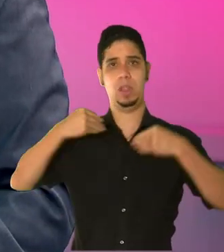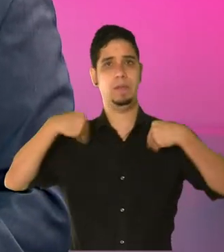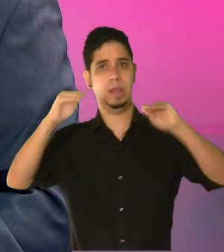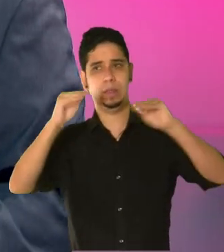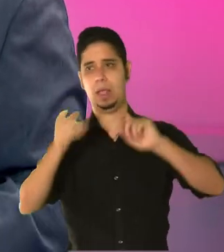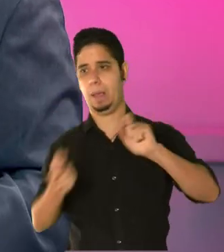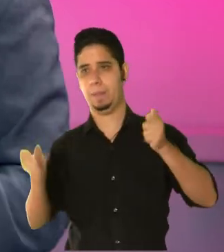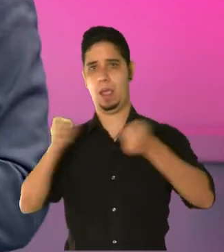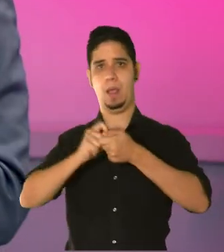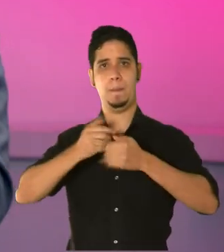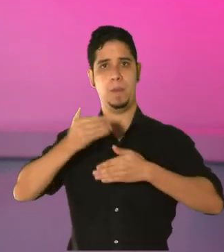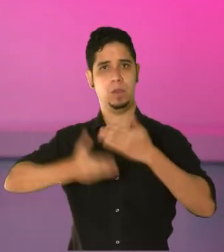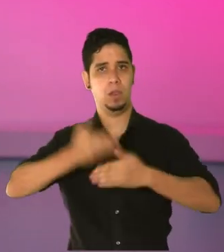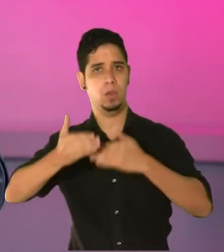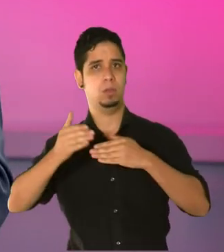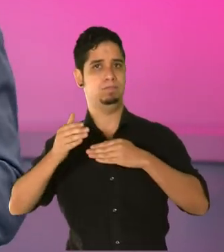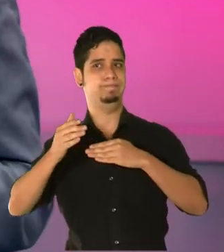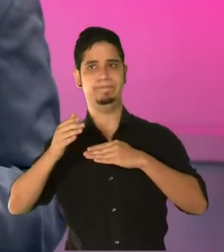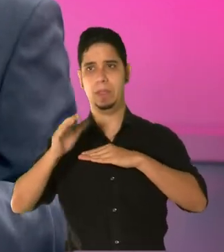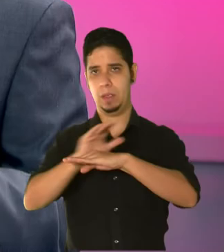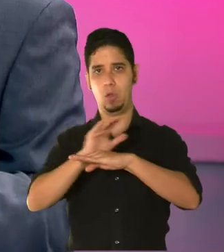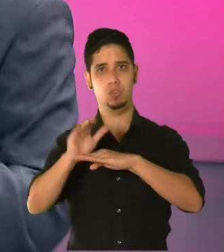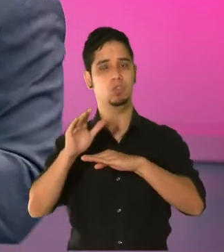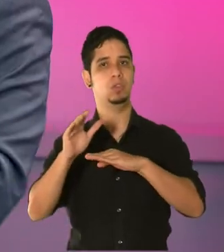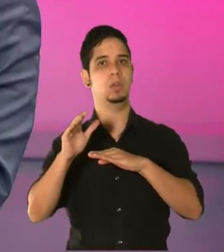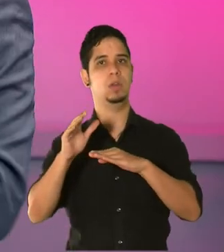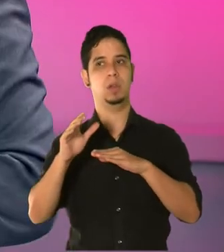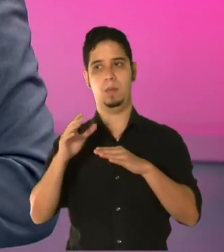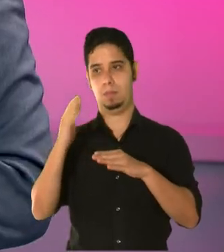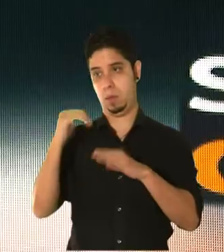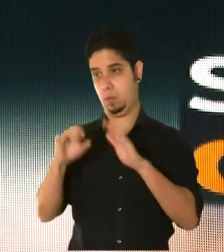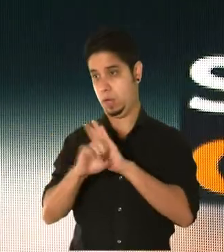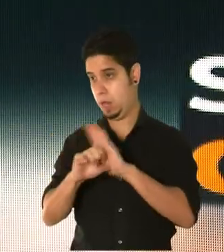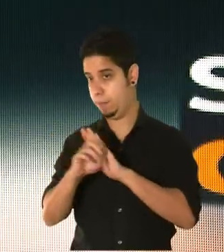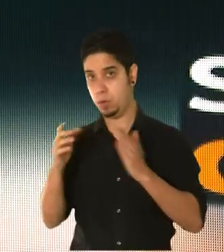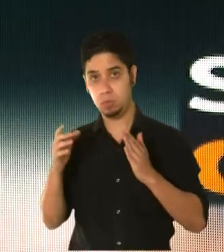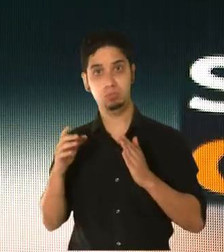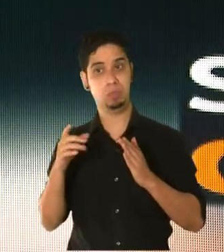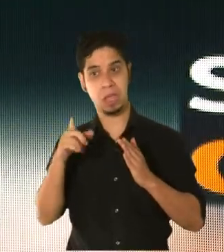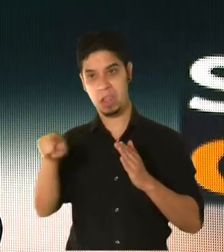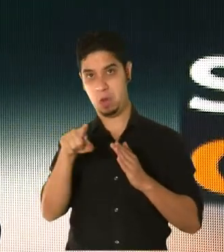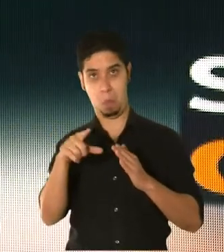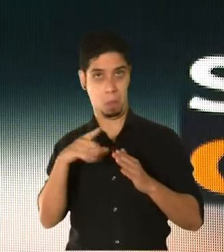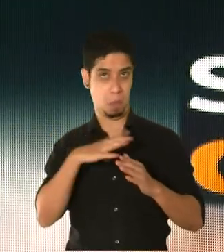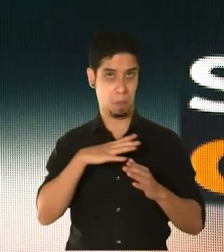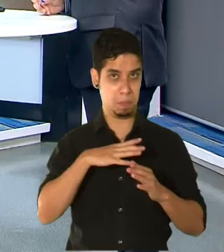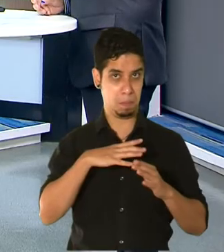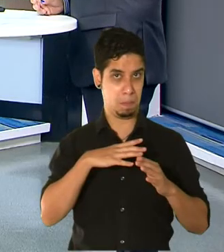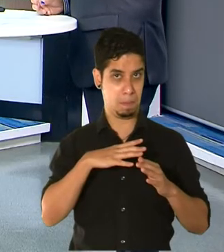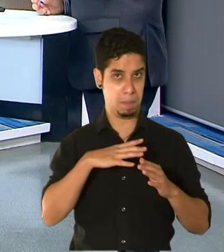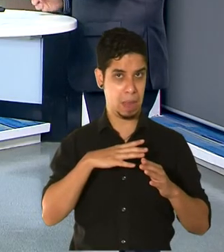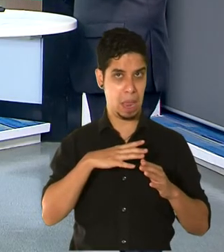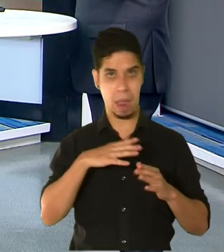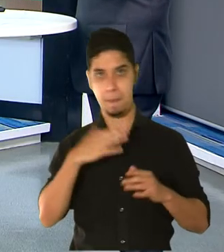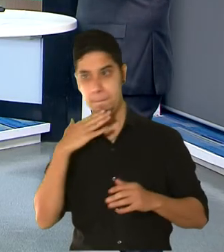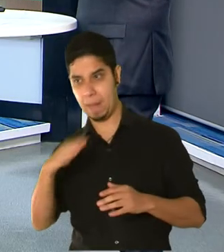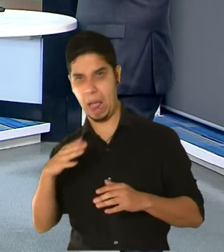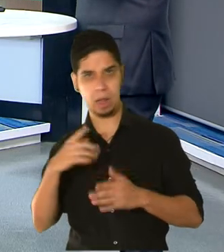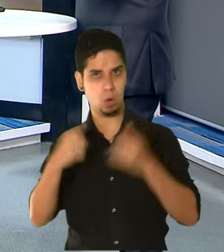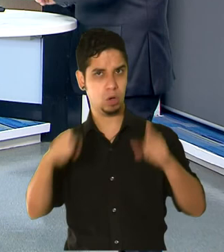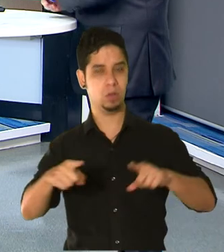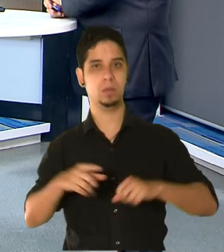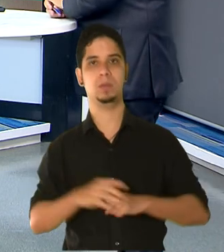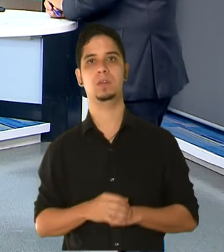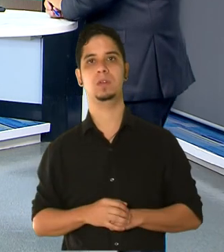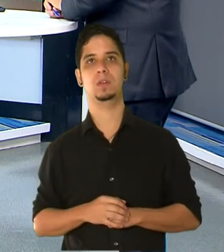como la ido porque entonces dentro de lo negativo se puede sacar algo positivo mira nosotros aquí hay algunos talentos escondidos que uno en las